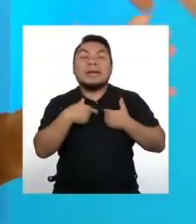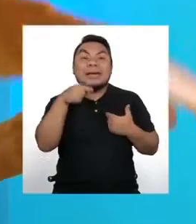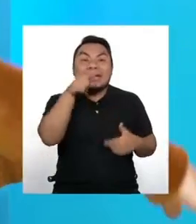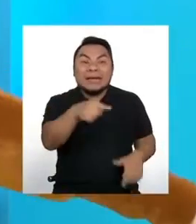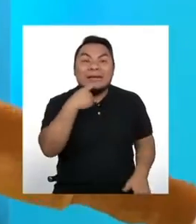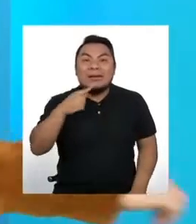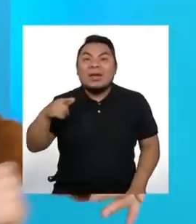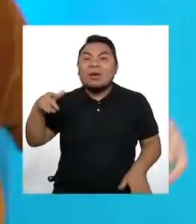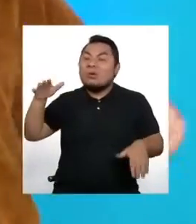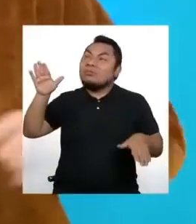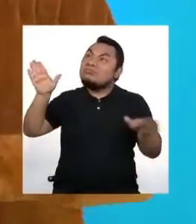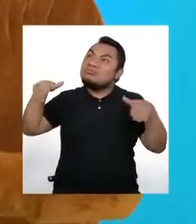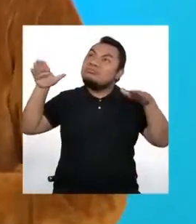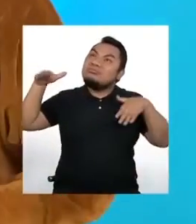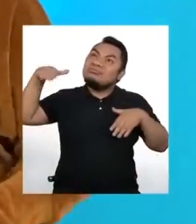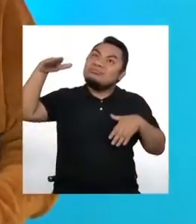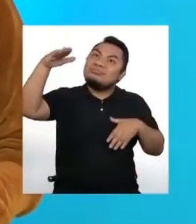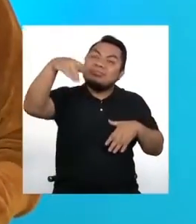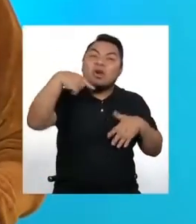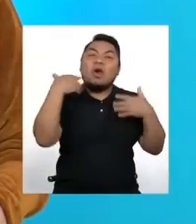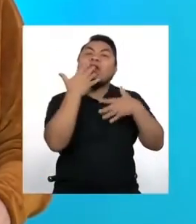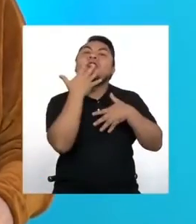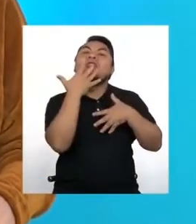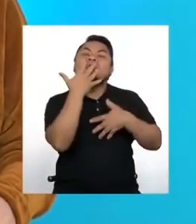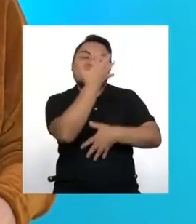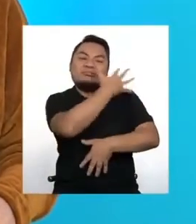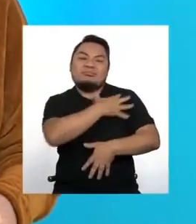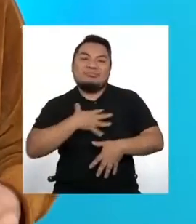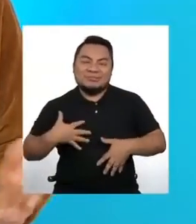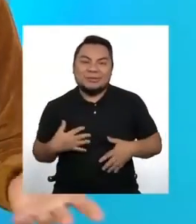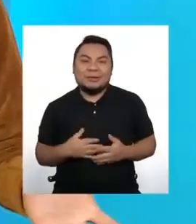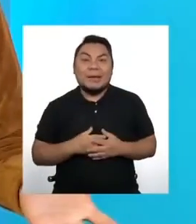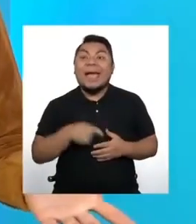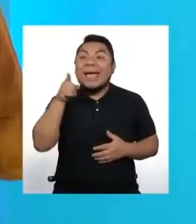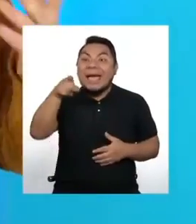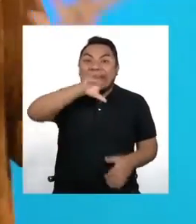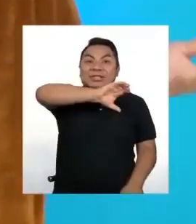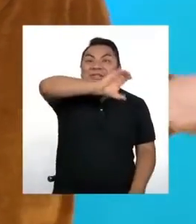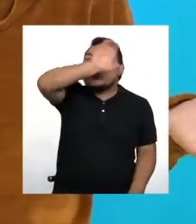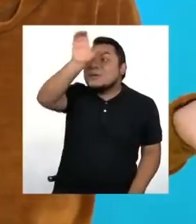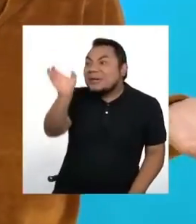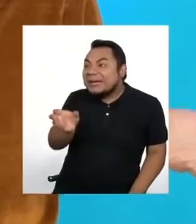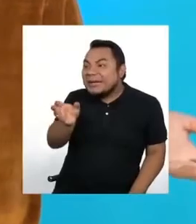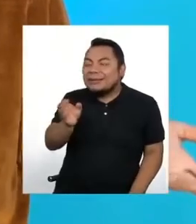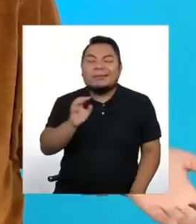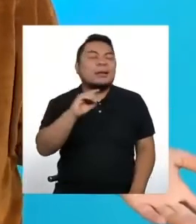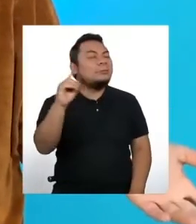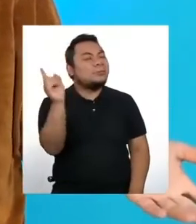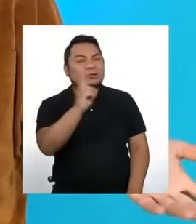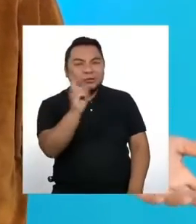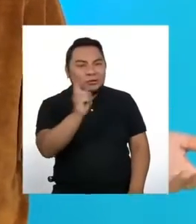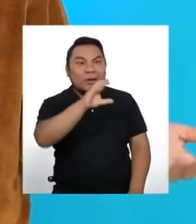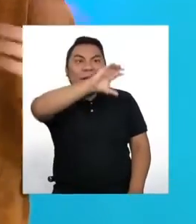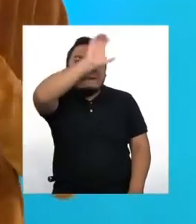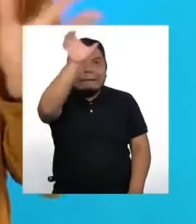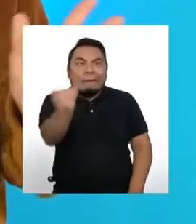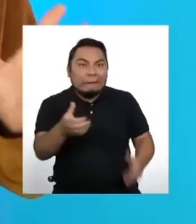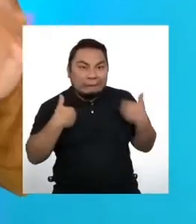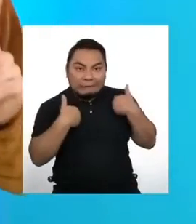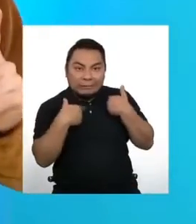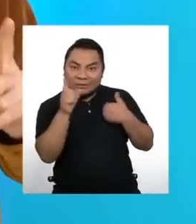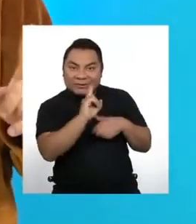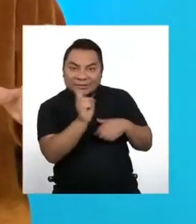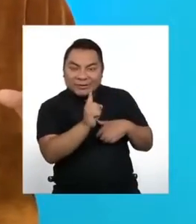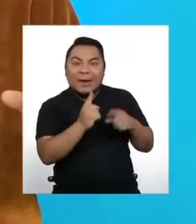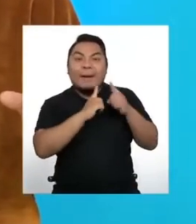la actividad. Si tu niña o niño presenta multidiscapacidad, realicen las actividades en un lugar sin ruido